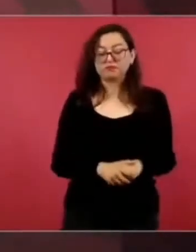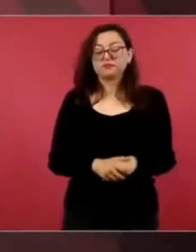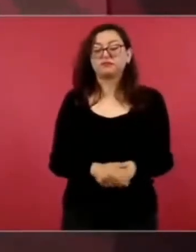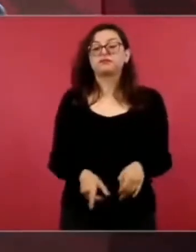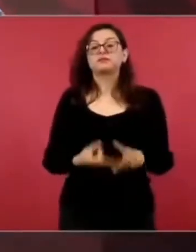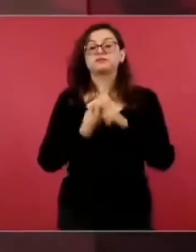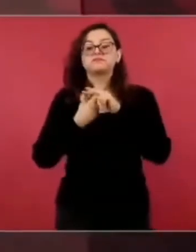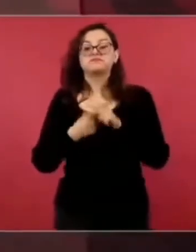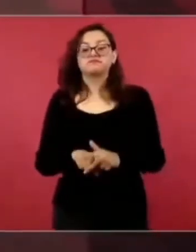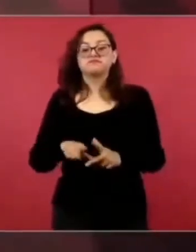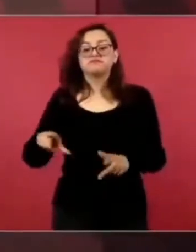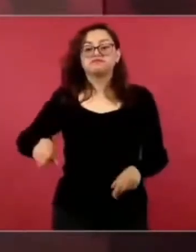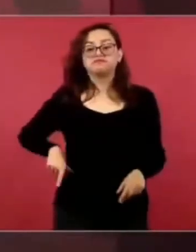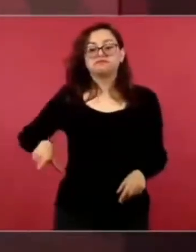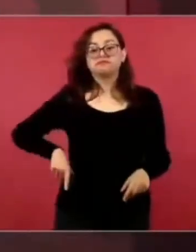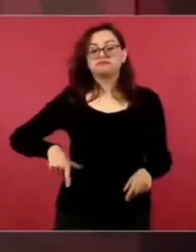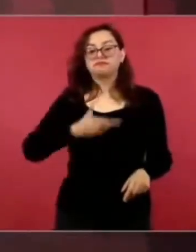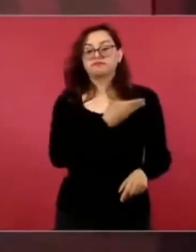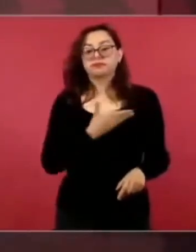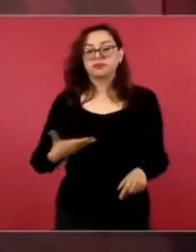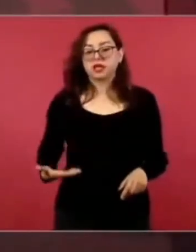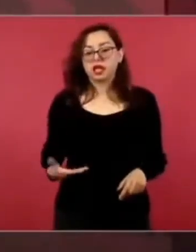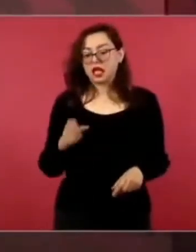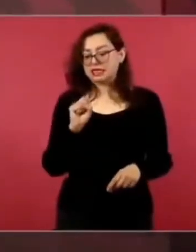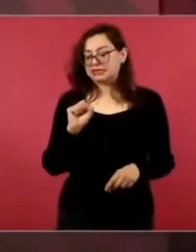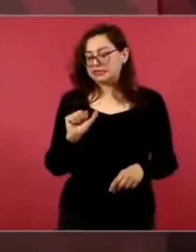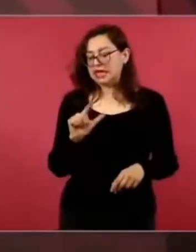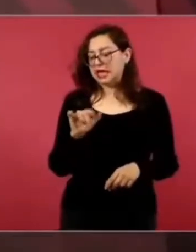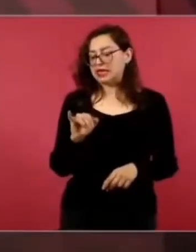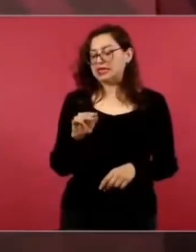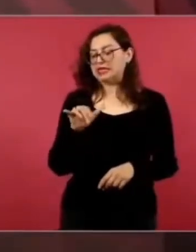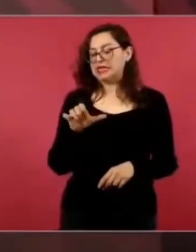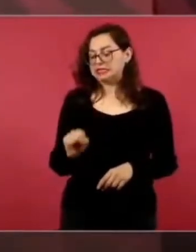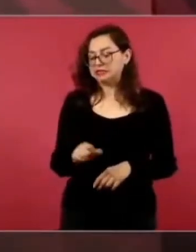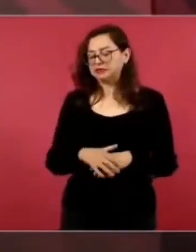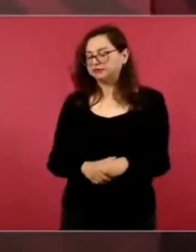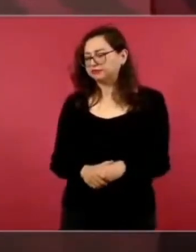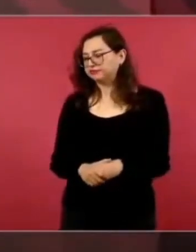y empezó la política de privatizaciones.